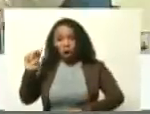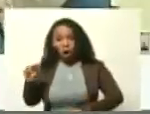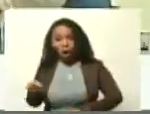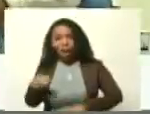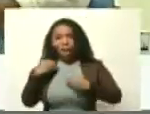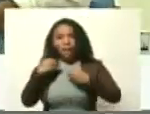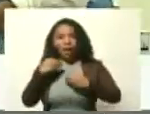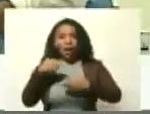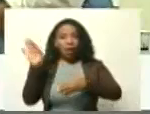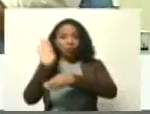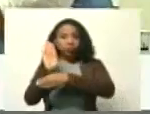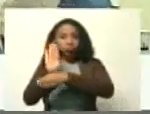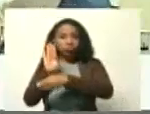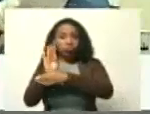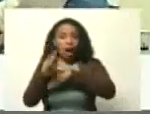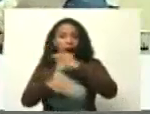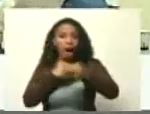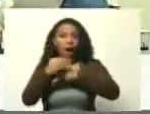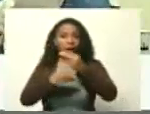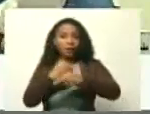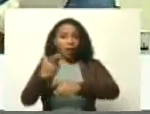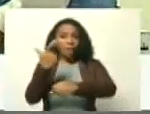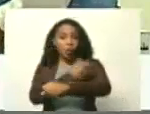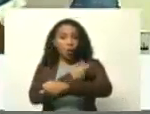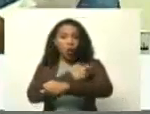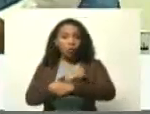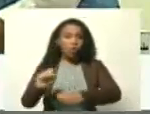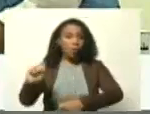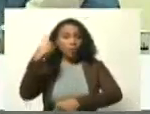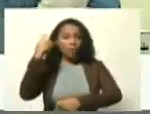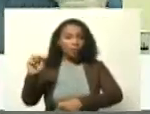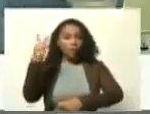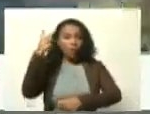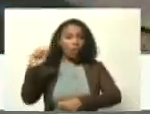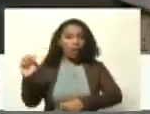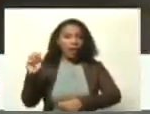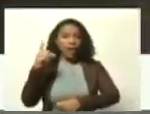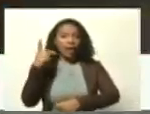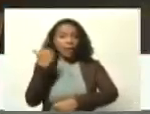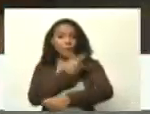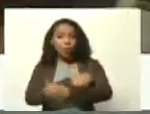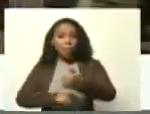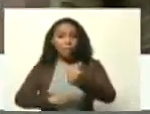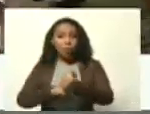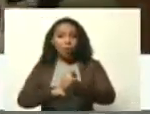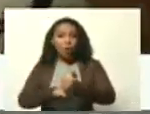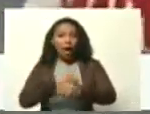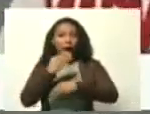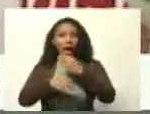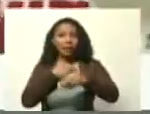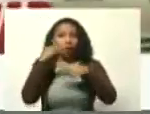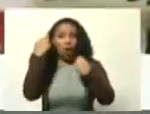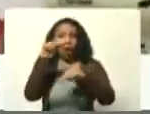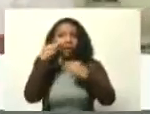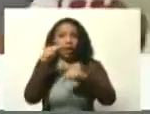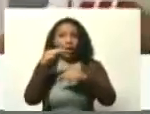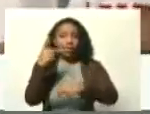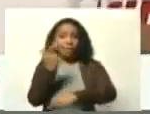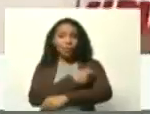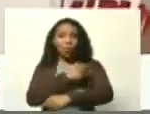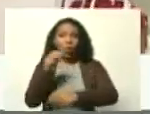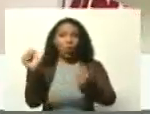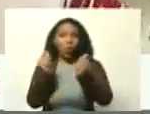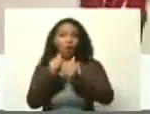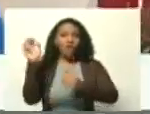para alcanzar con su primera, segunda y la dosis de refuerzo, alcanzar los niveles de vacunación con que